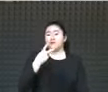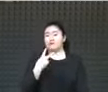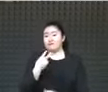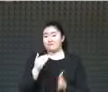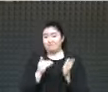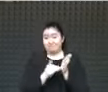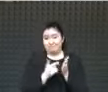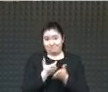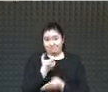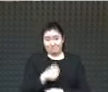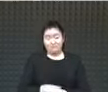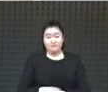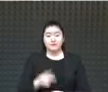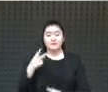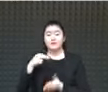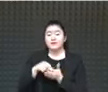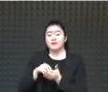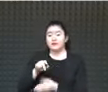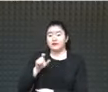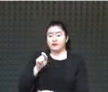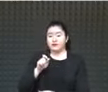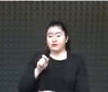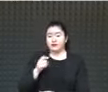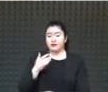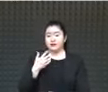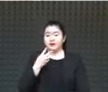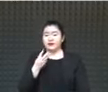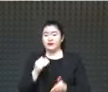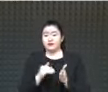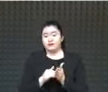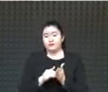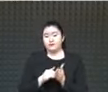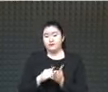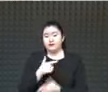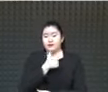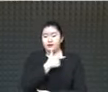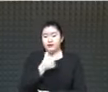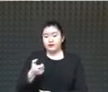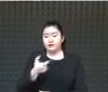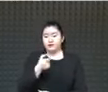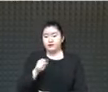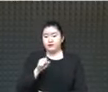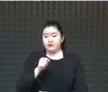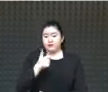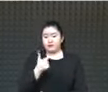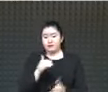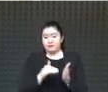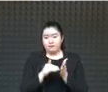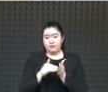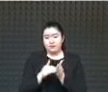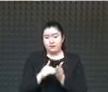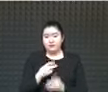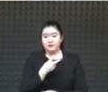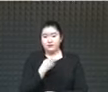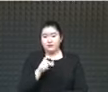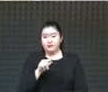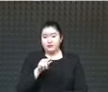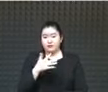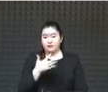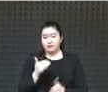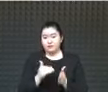2020, 3.766 millones 275 mil pesos. En